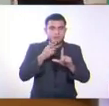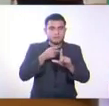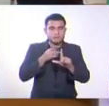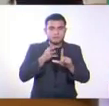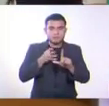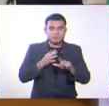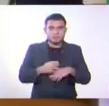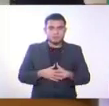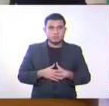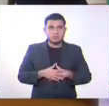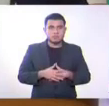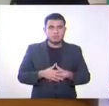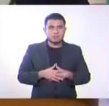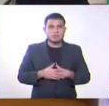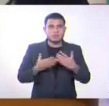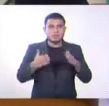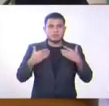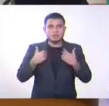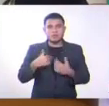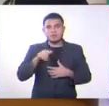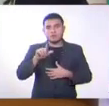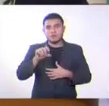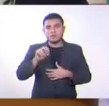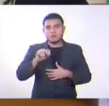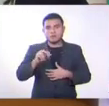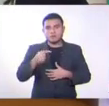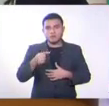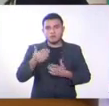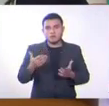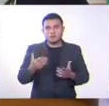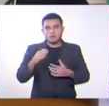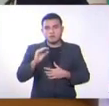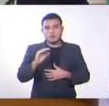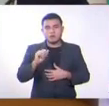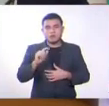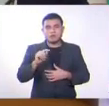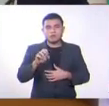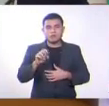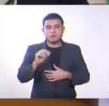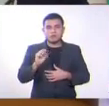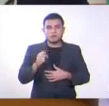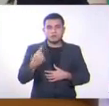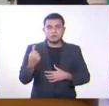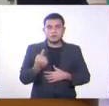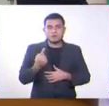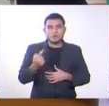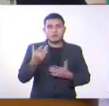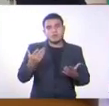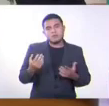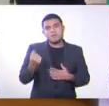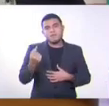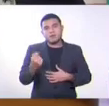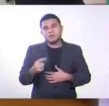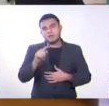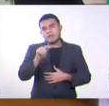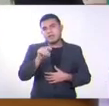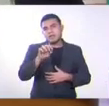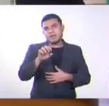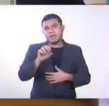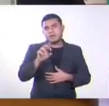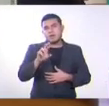Ya tenemos las longitudes de los catetos. Solo nos hace falta aplicar el teorema de Pitágoras.